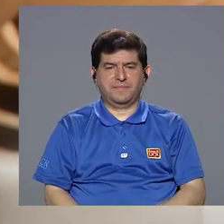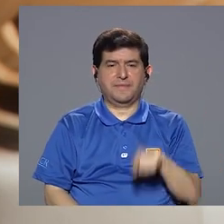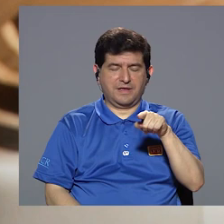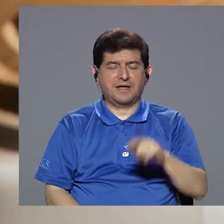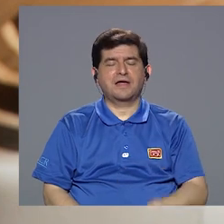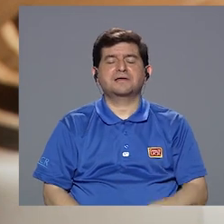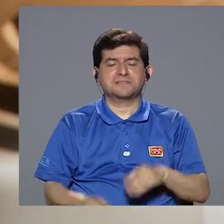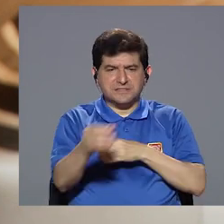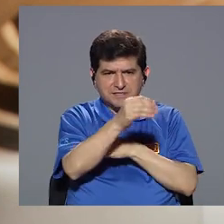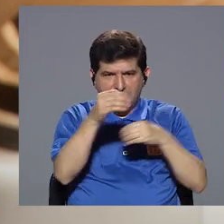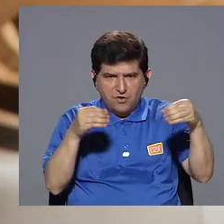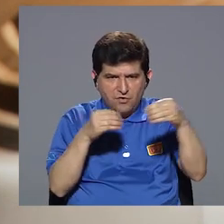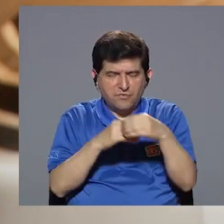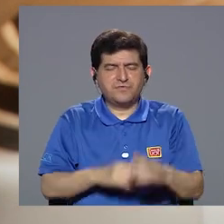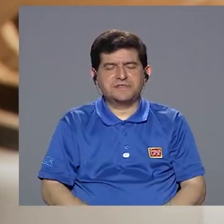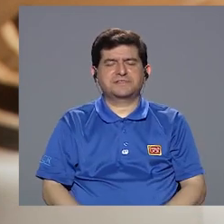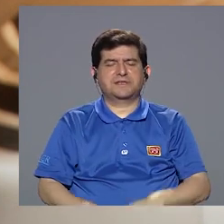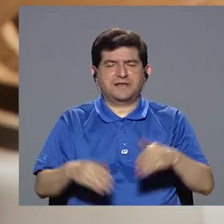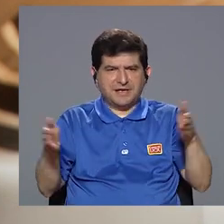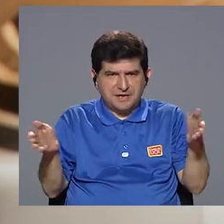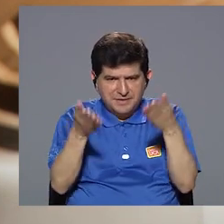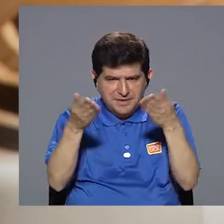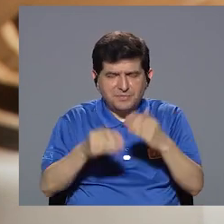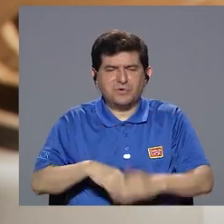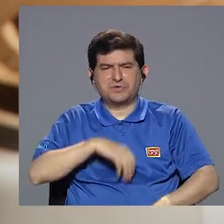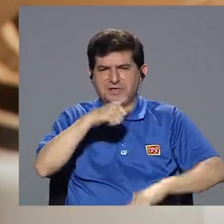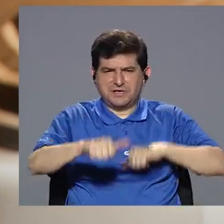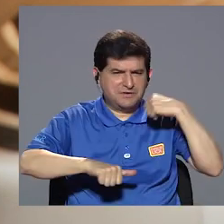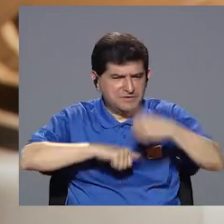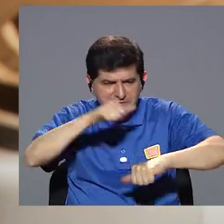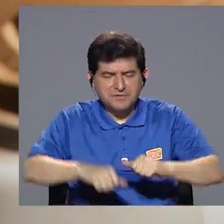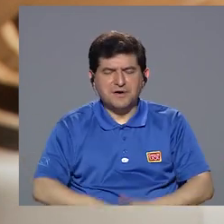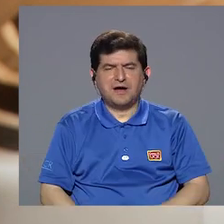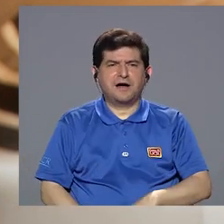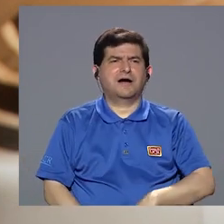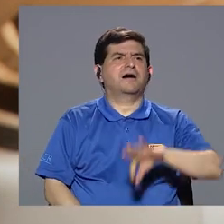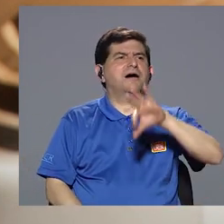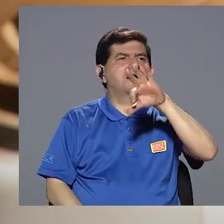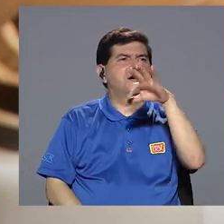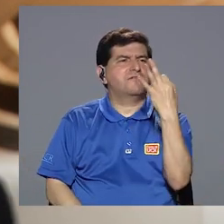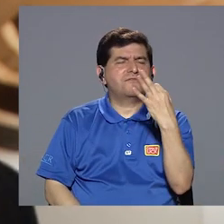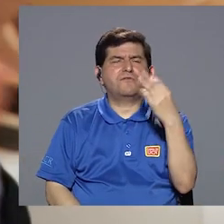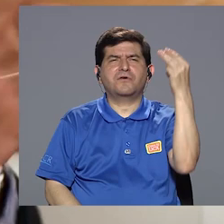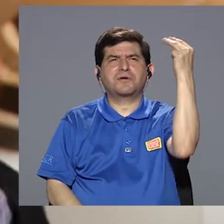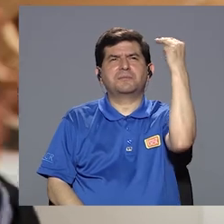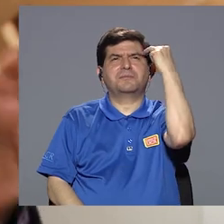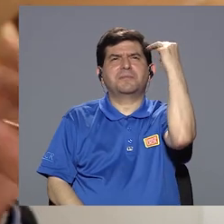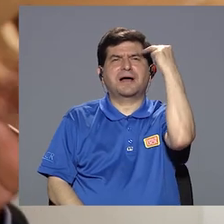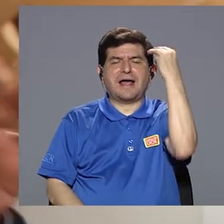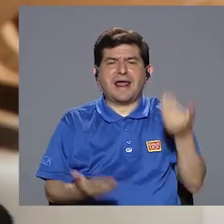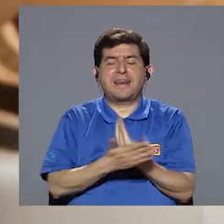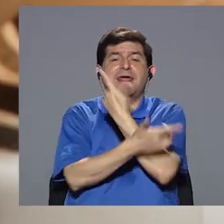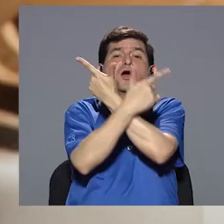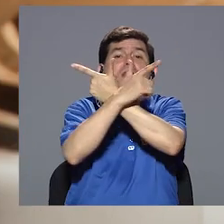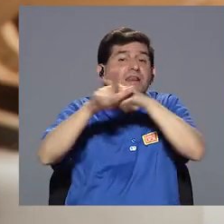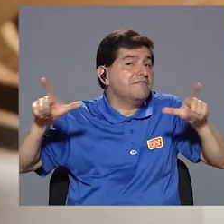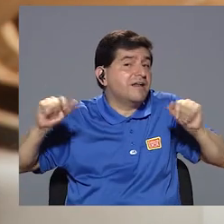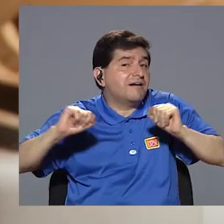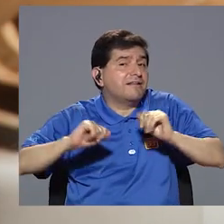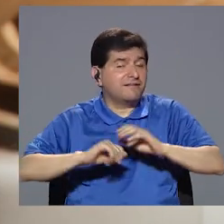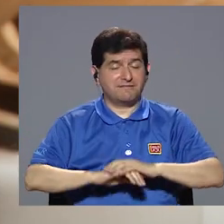del emprendimiento o del emprendedurismo como una expresión de una mentalidad